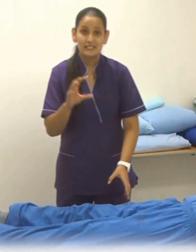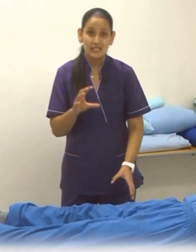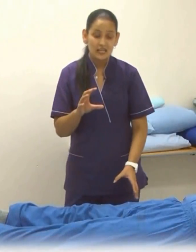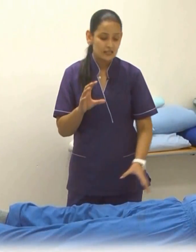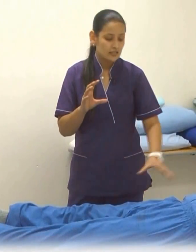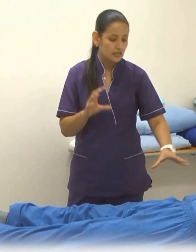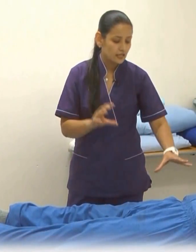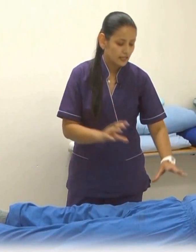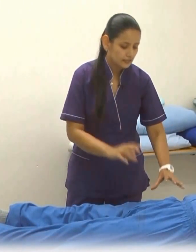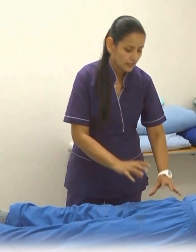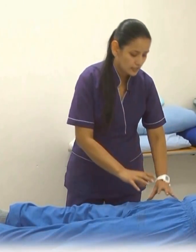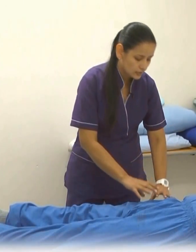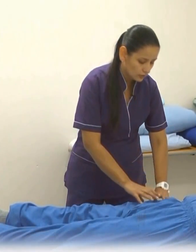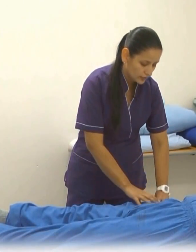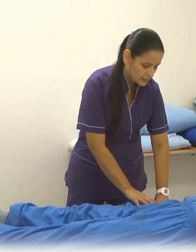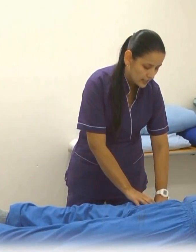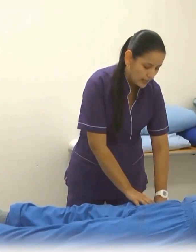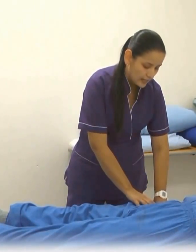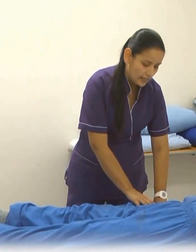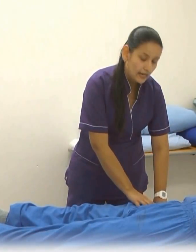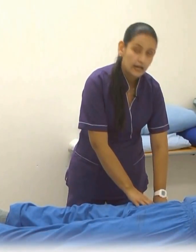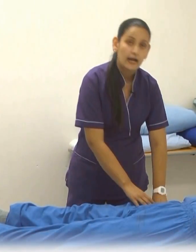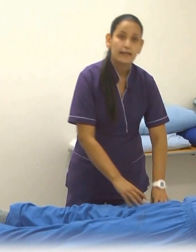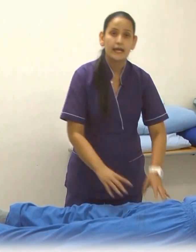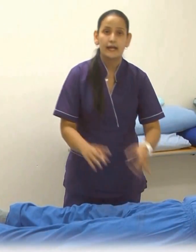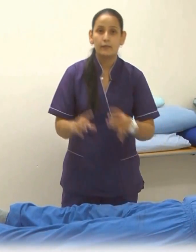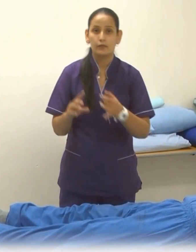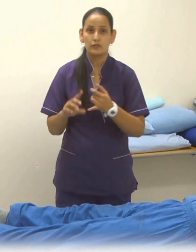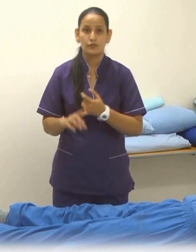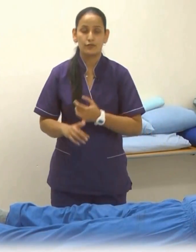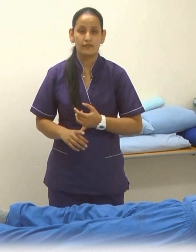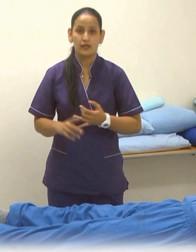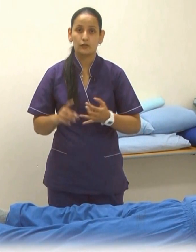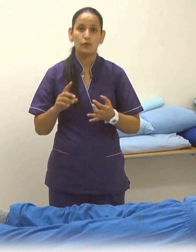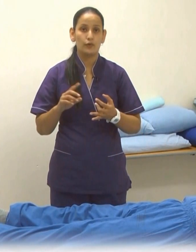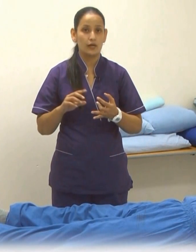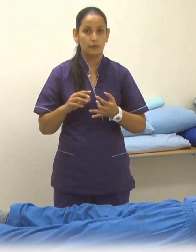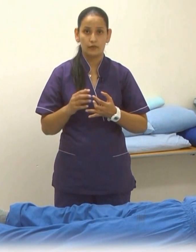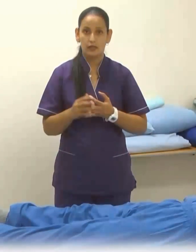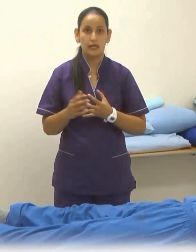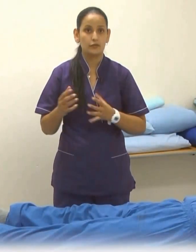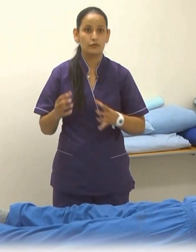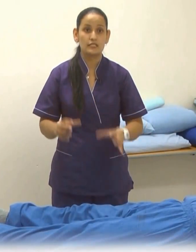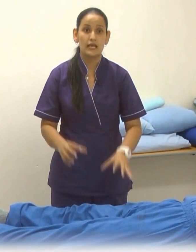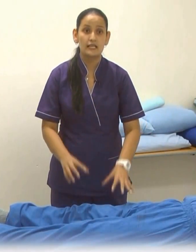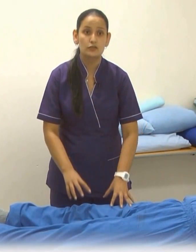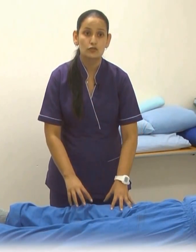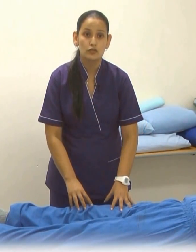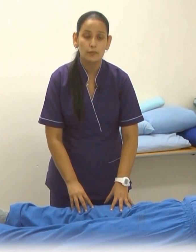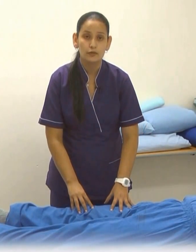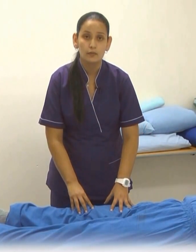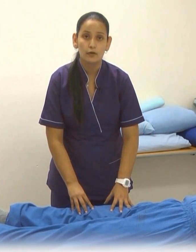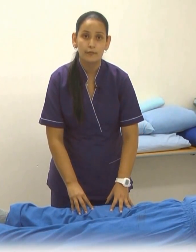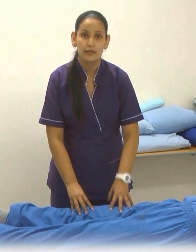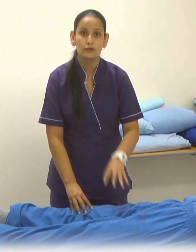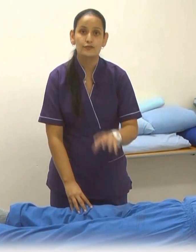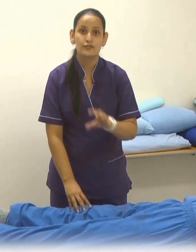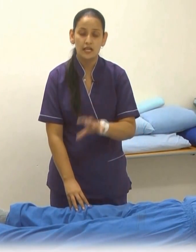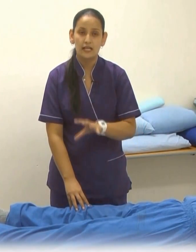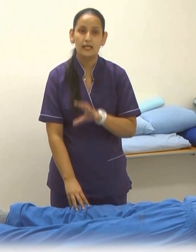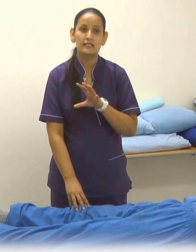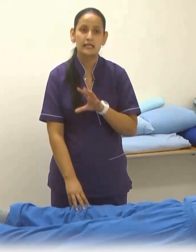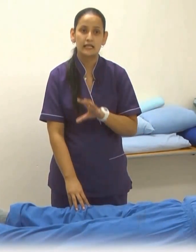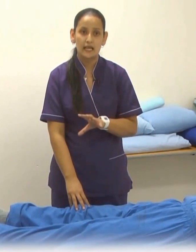el paciente tiene alteraciones en la cadera porque sufrió una fractura, porque entonces estos tipos de